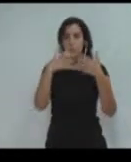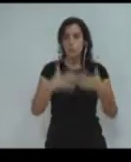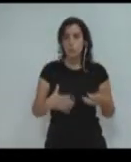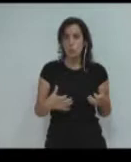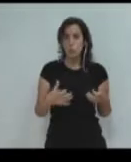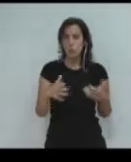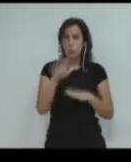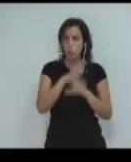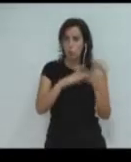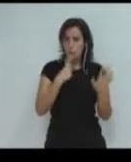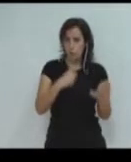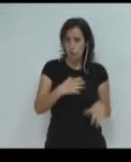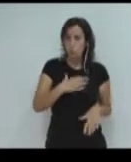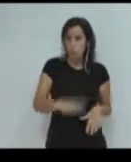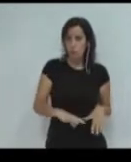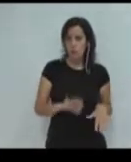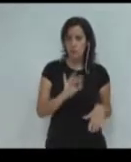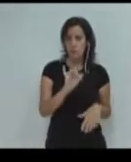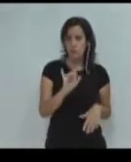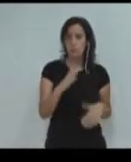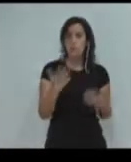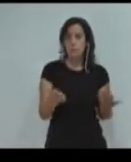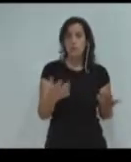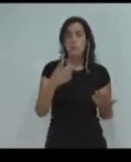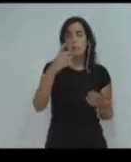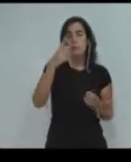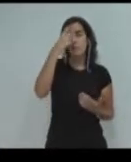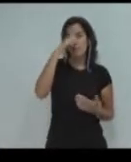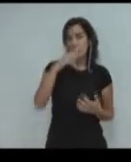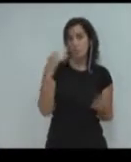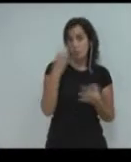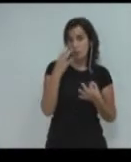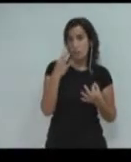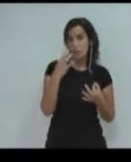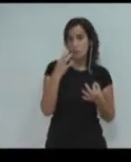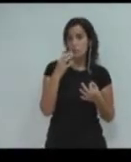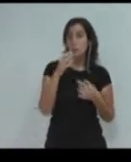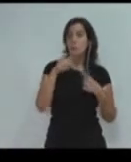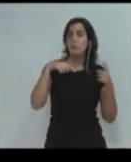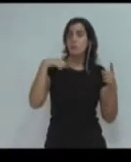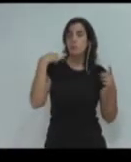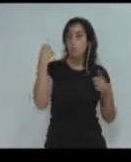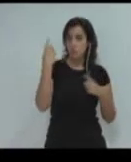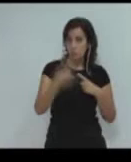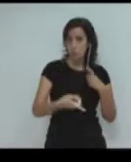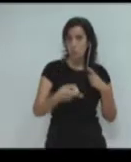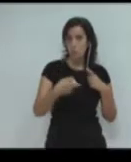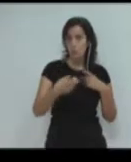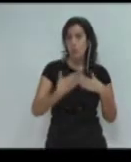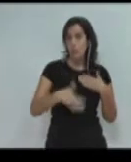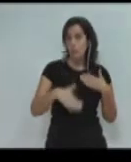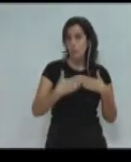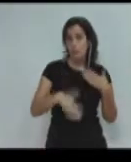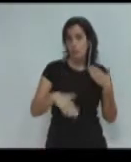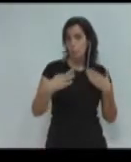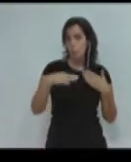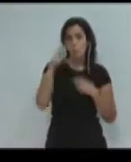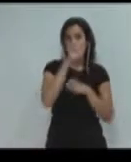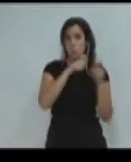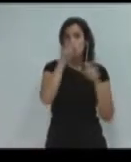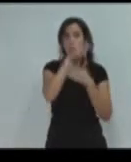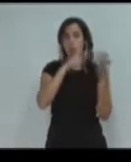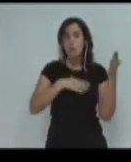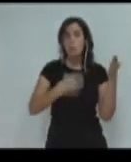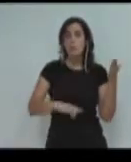complejos, pero bueno, sabiendo que efectivamente eso va a tener un recorrido pues limitado pues a eruditos o a